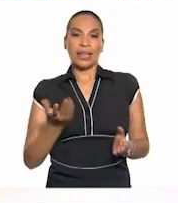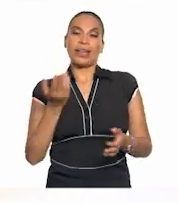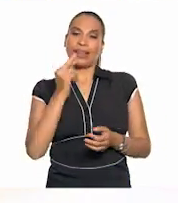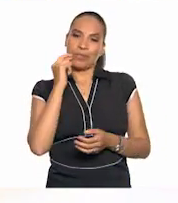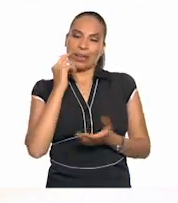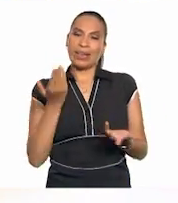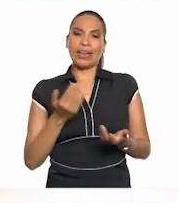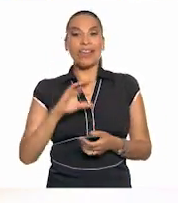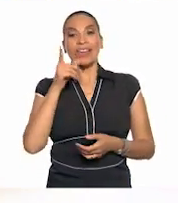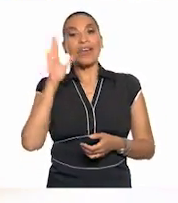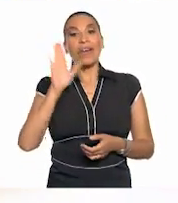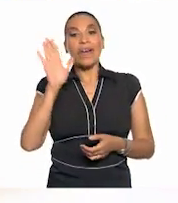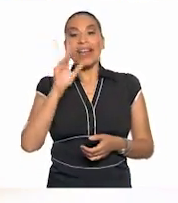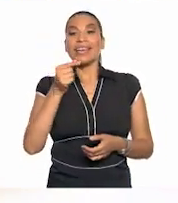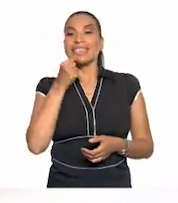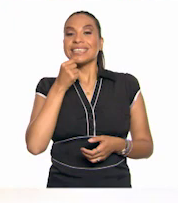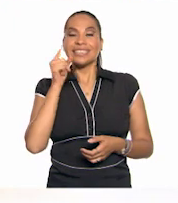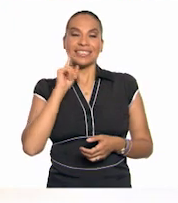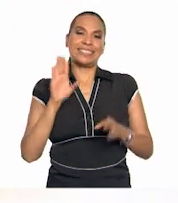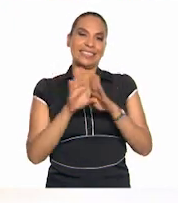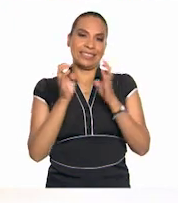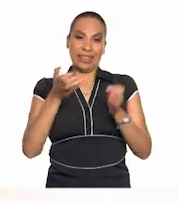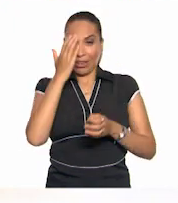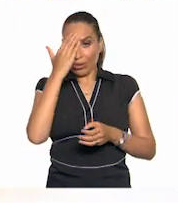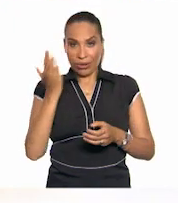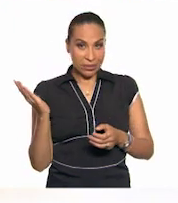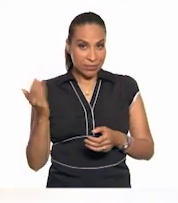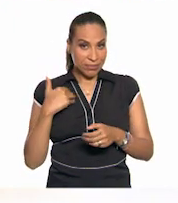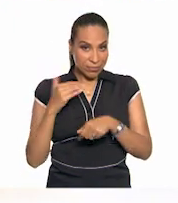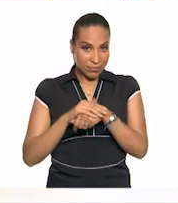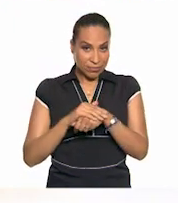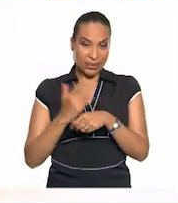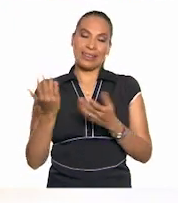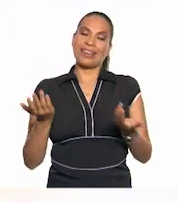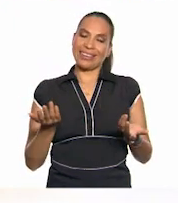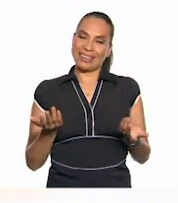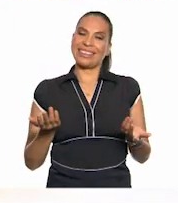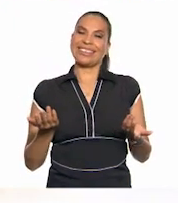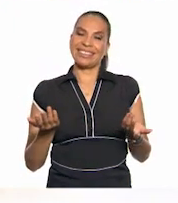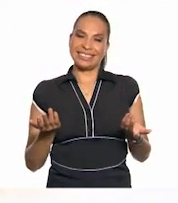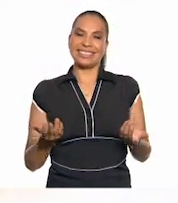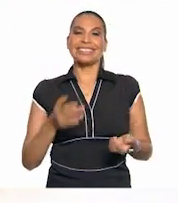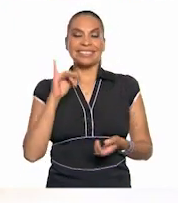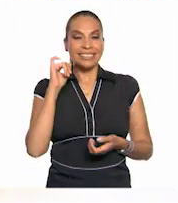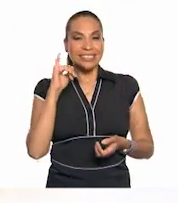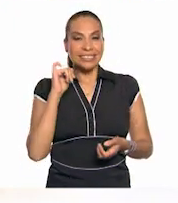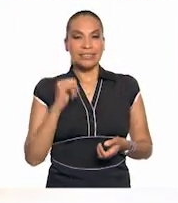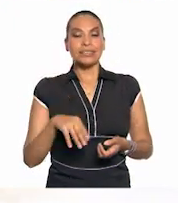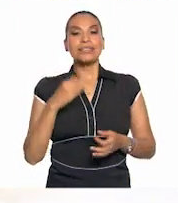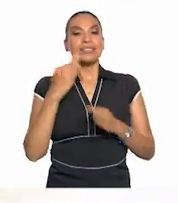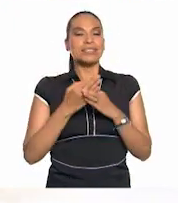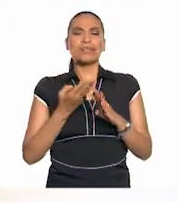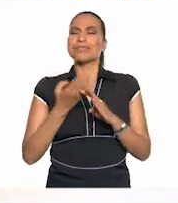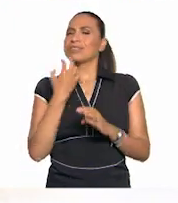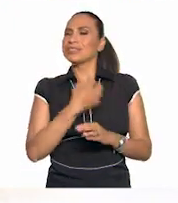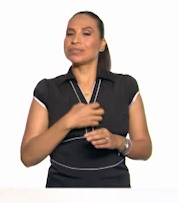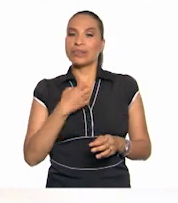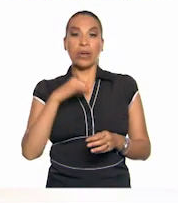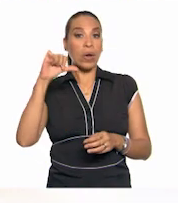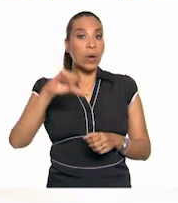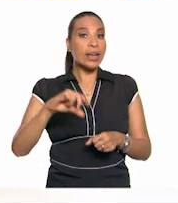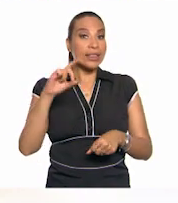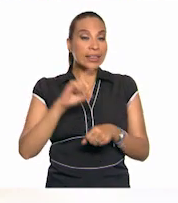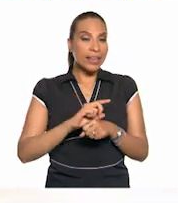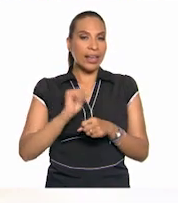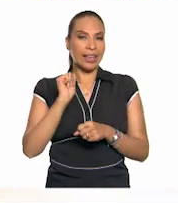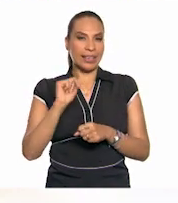¡Ah! ¡Hola, niñas y niños! ¿Cómo están? ¿Ya conocieron a mi amigo? ¡Ah! Sí, estamos muy contentos porque el día de